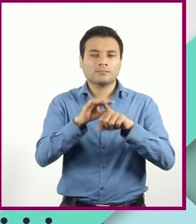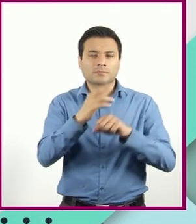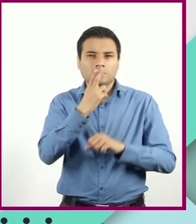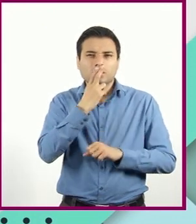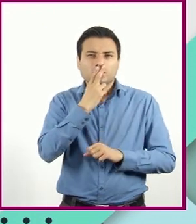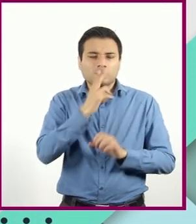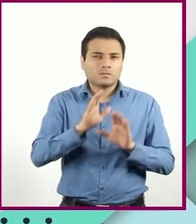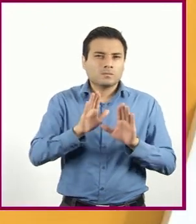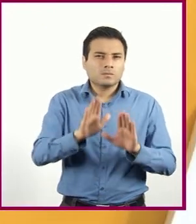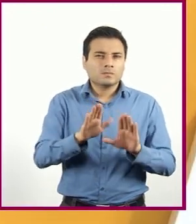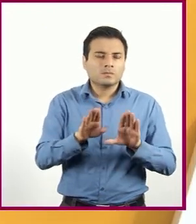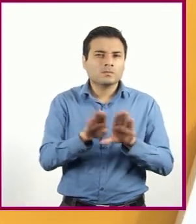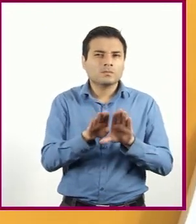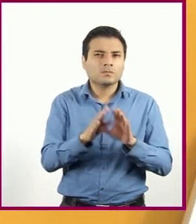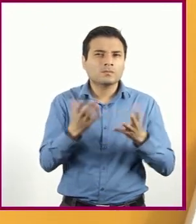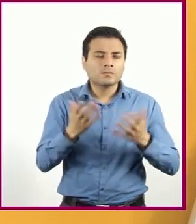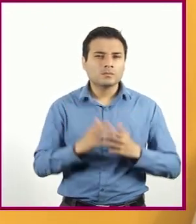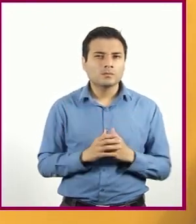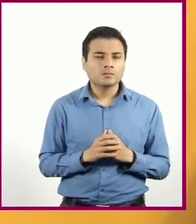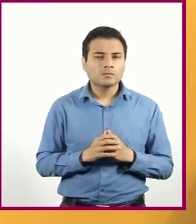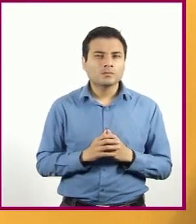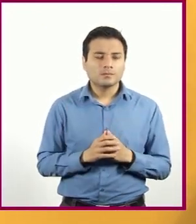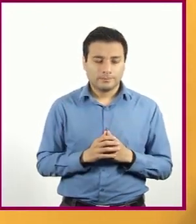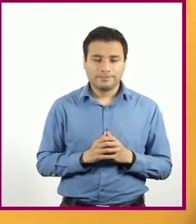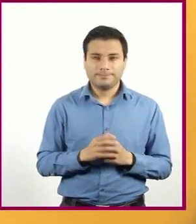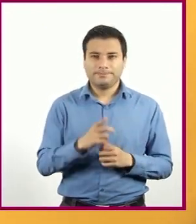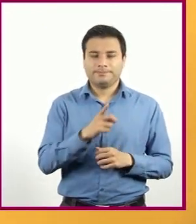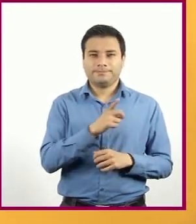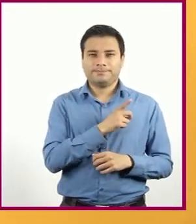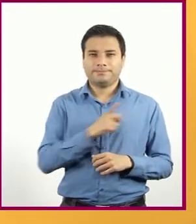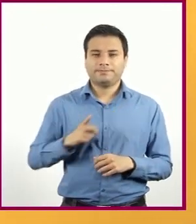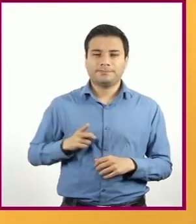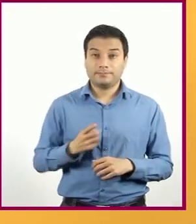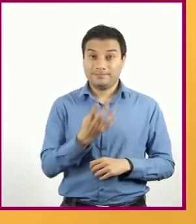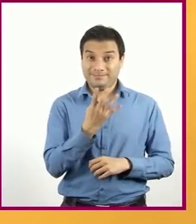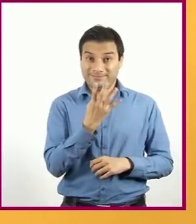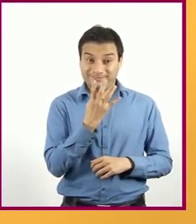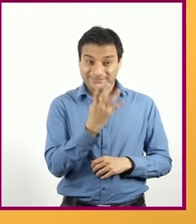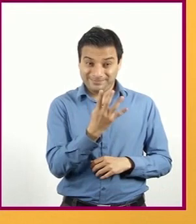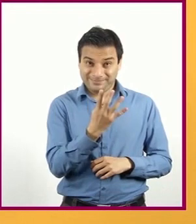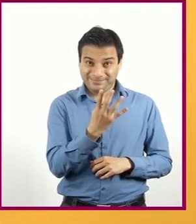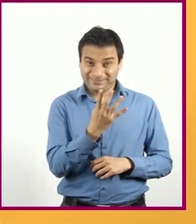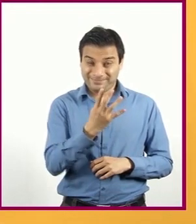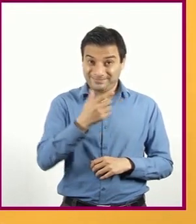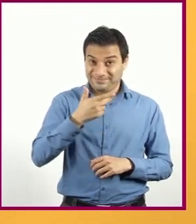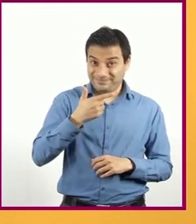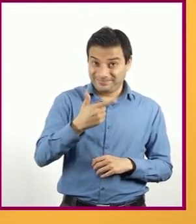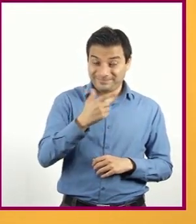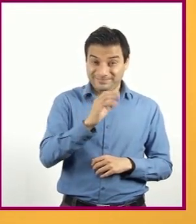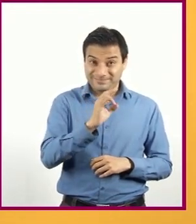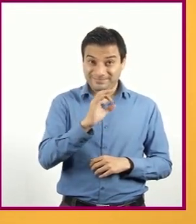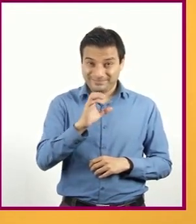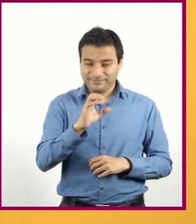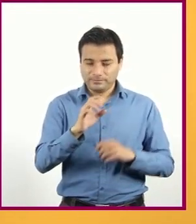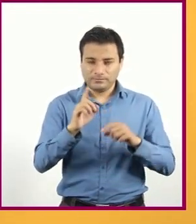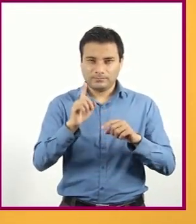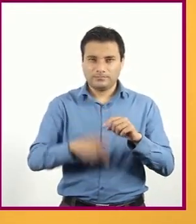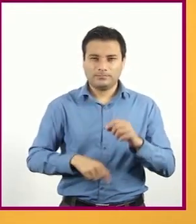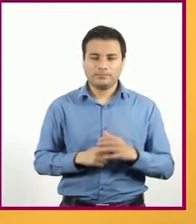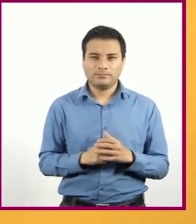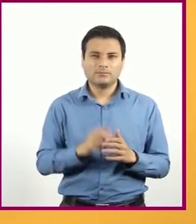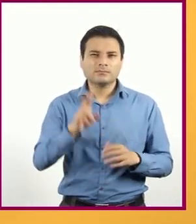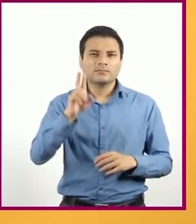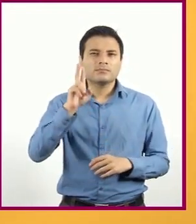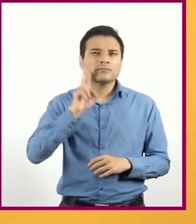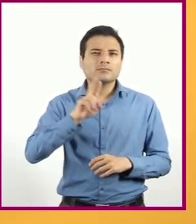buen estado? Debemos sustituir los valores 4 y 7 grados centígrados, uno a la vez, para